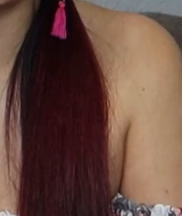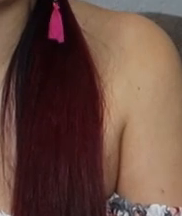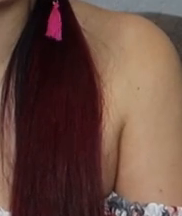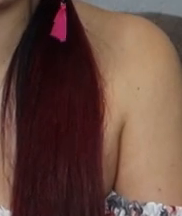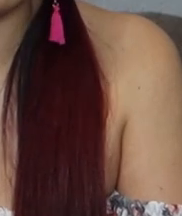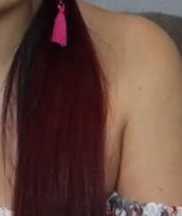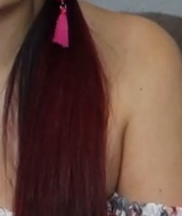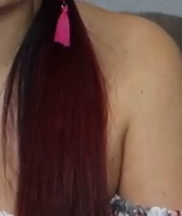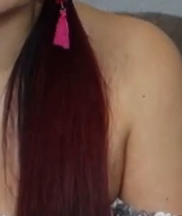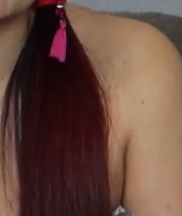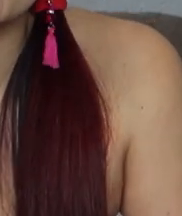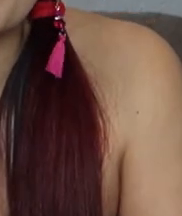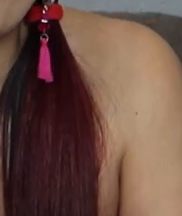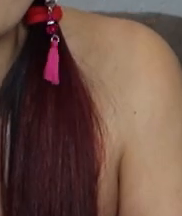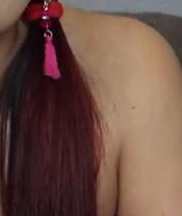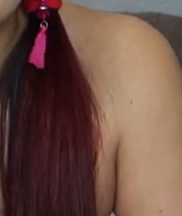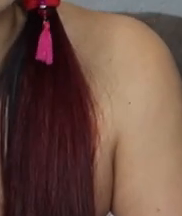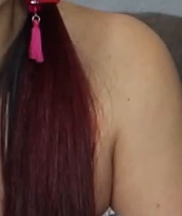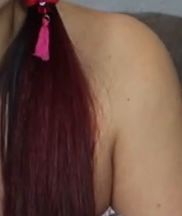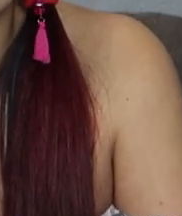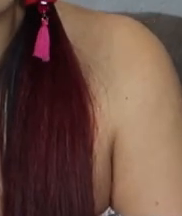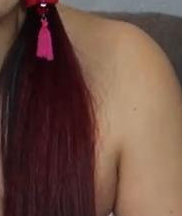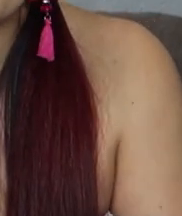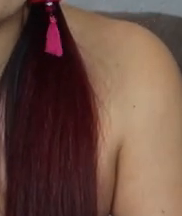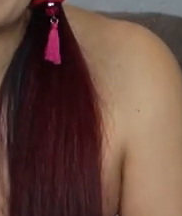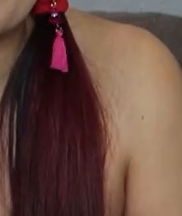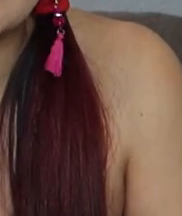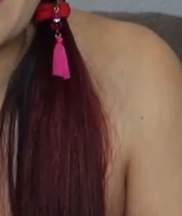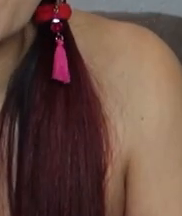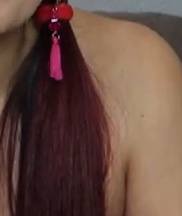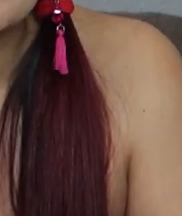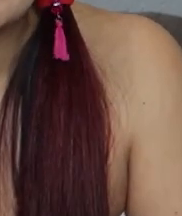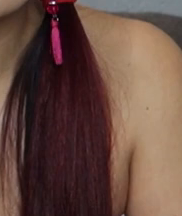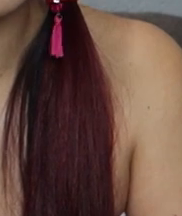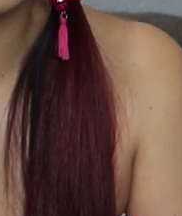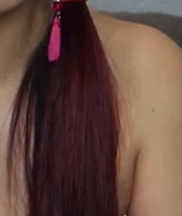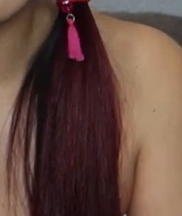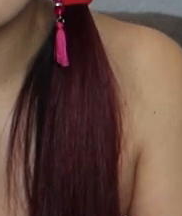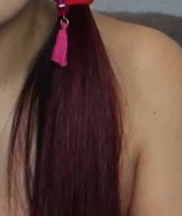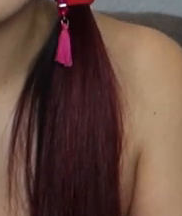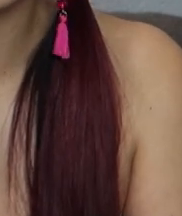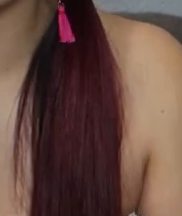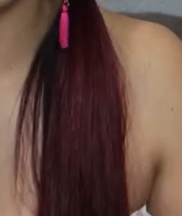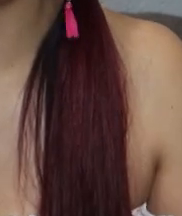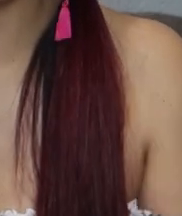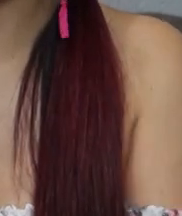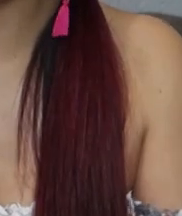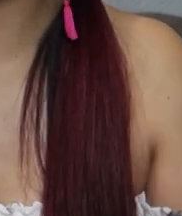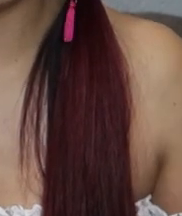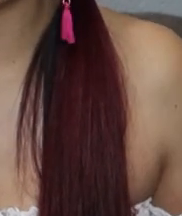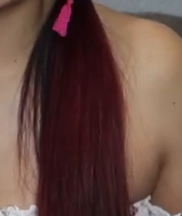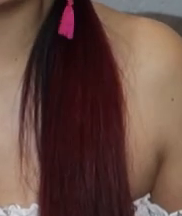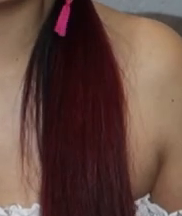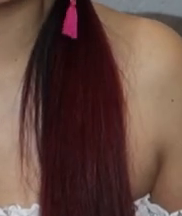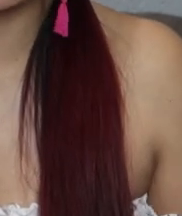link directo para que vayan y también le den mucho amor a su video que él pues nos ha brindado. Así que sin más,